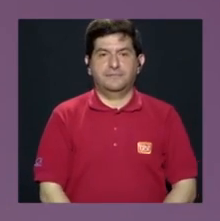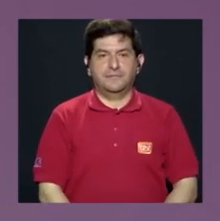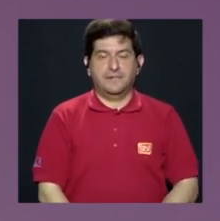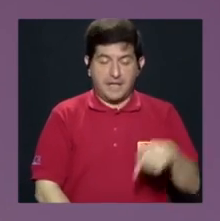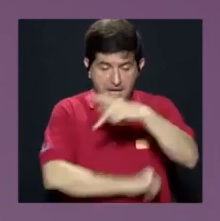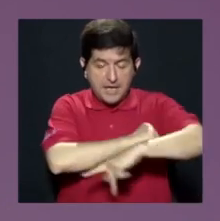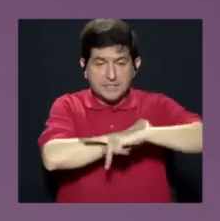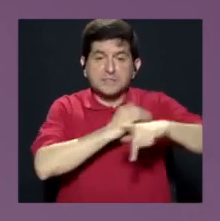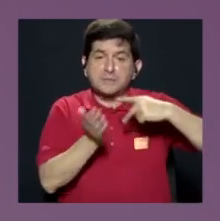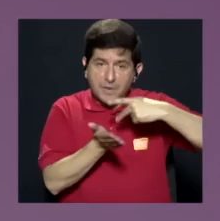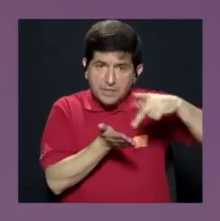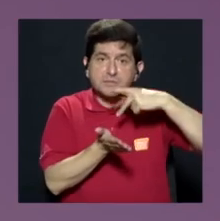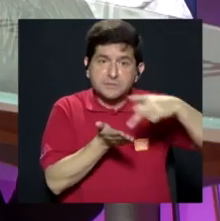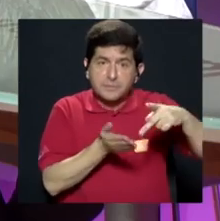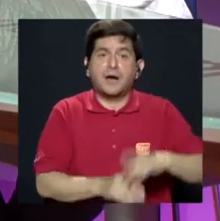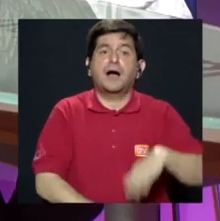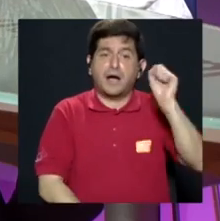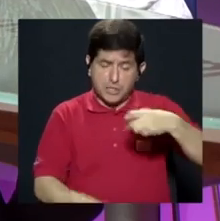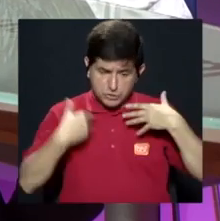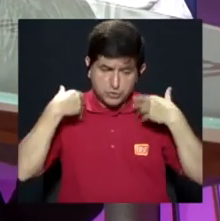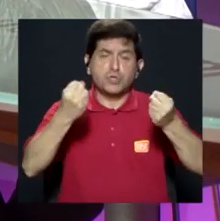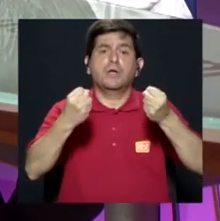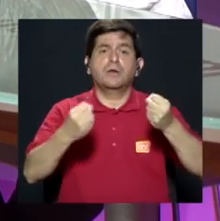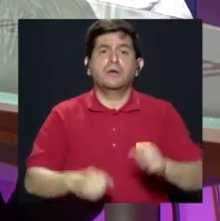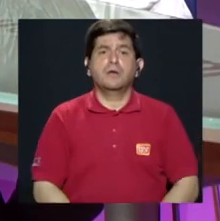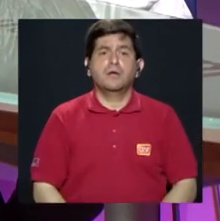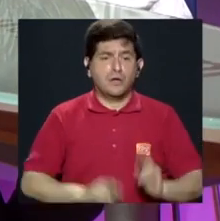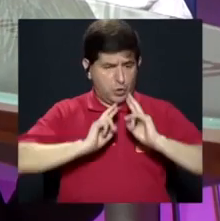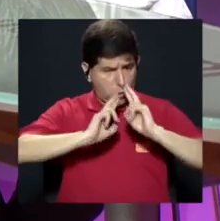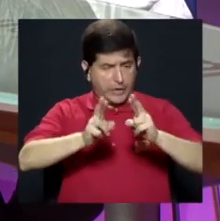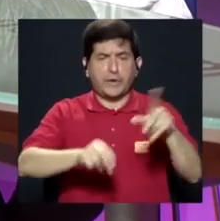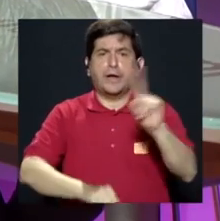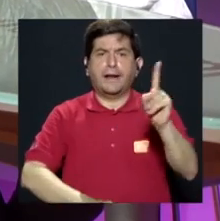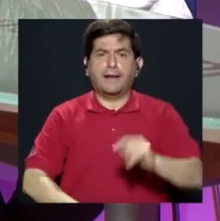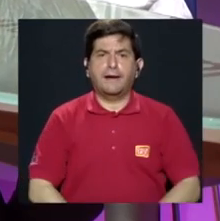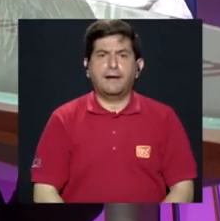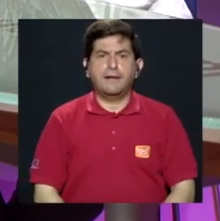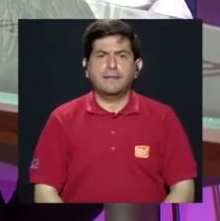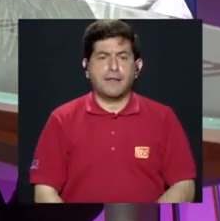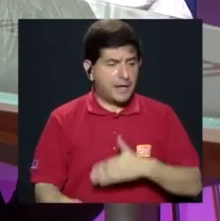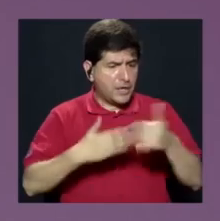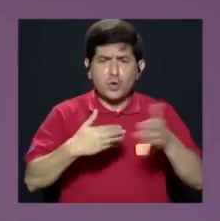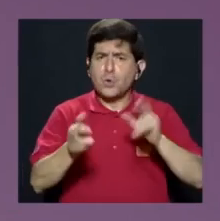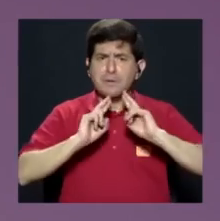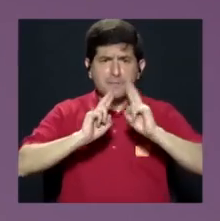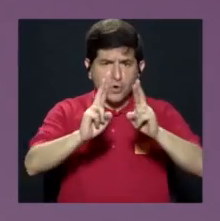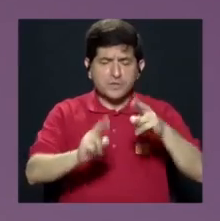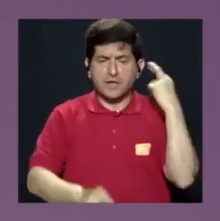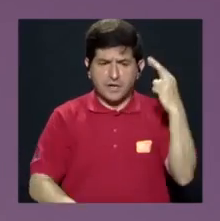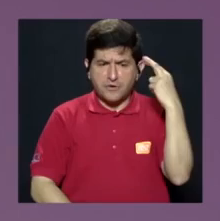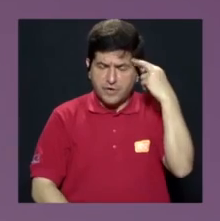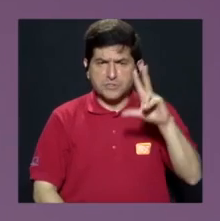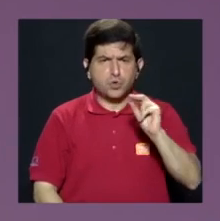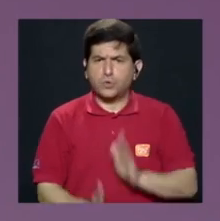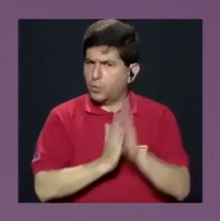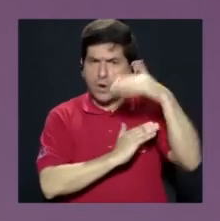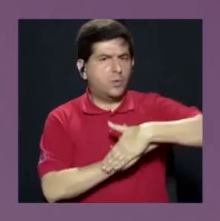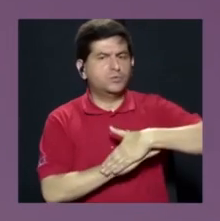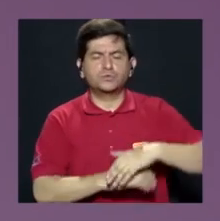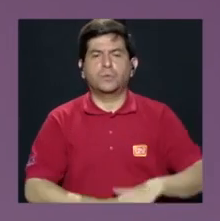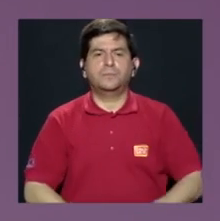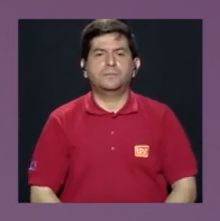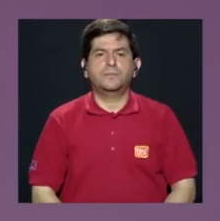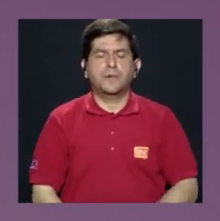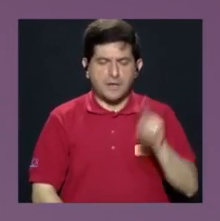ese país se paga. Se paga por la salud, no nos la están regalando. Exacto. Y así nos la regalaran, no tienen por qué pasarnos por encima. Bien. Sin